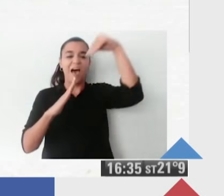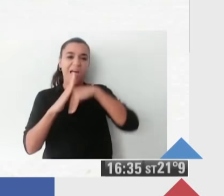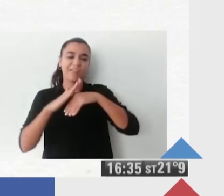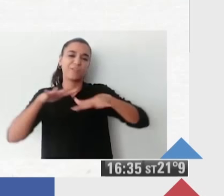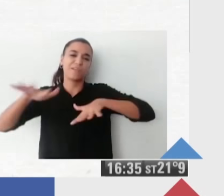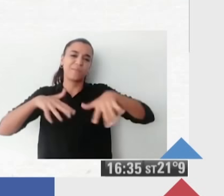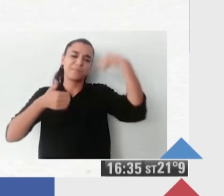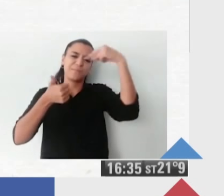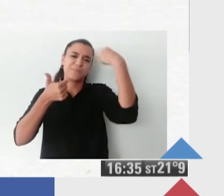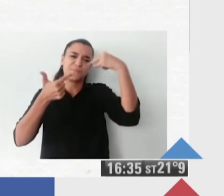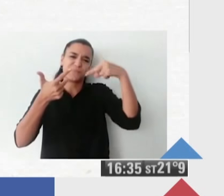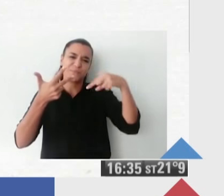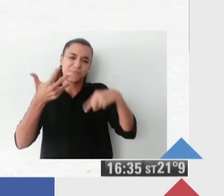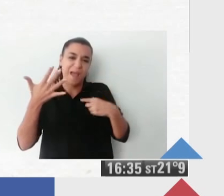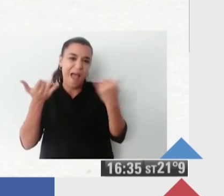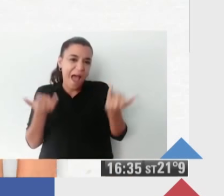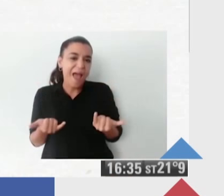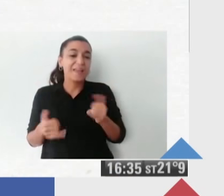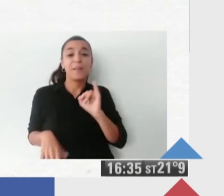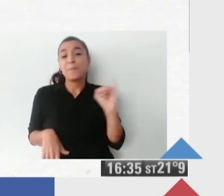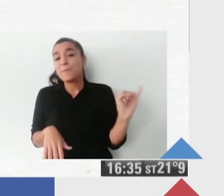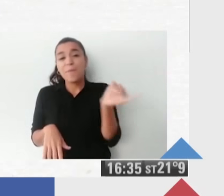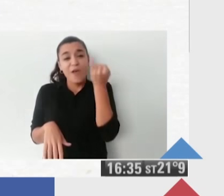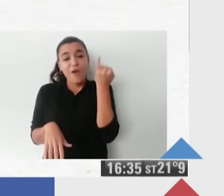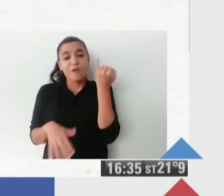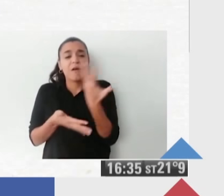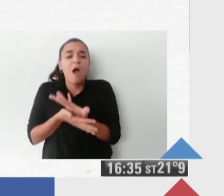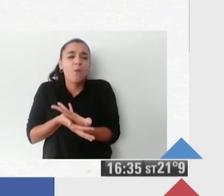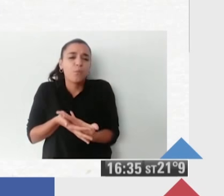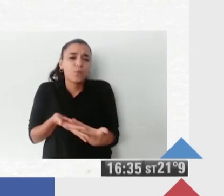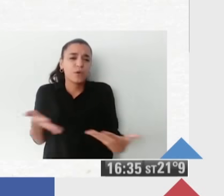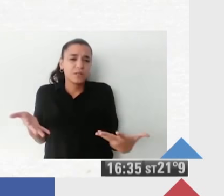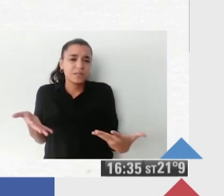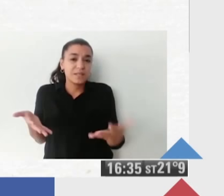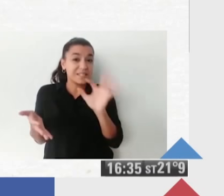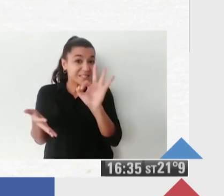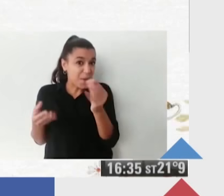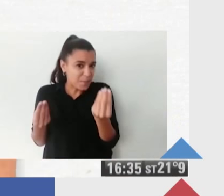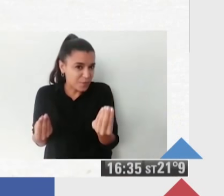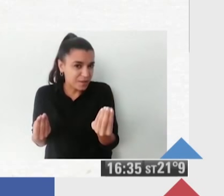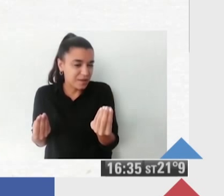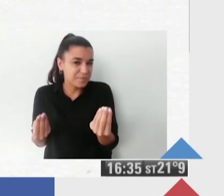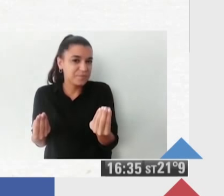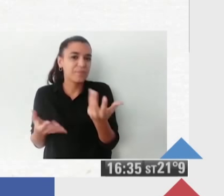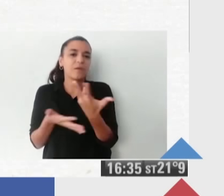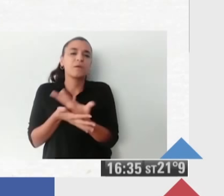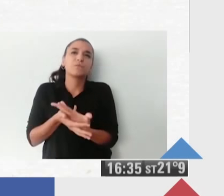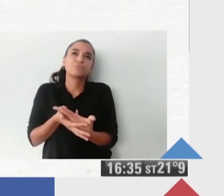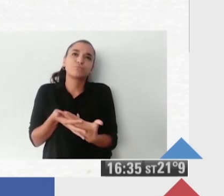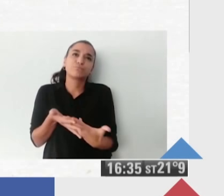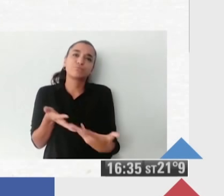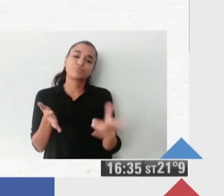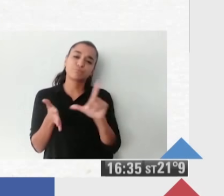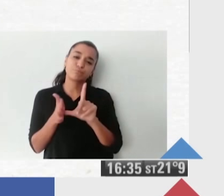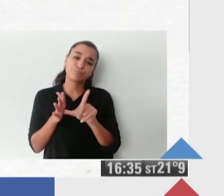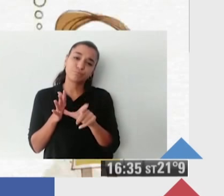cientos de cosas para hacer. Y una de las mejores es aburrirse. ¿Sabes por qué? Porque después de